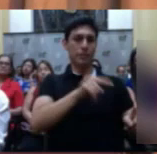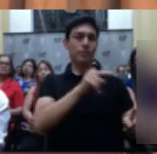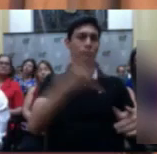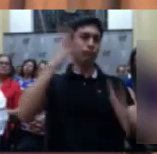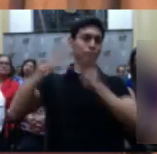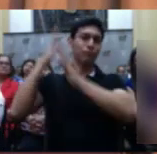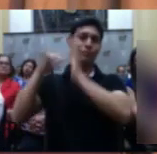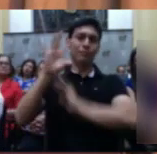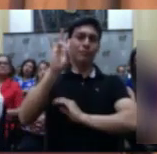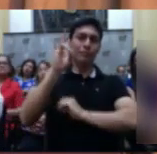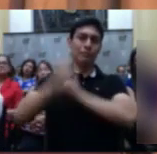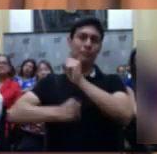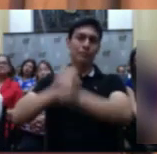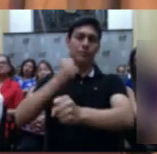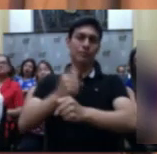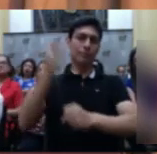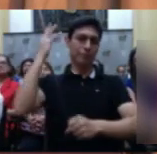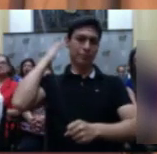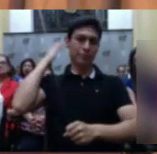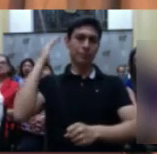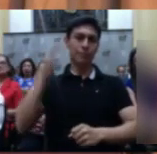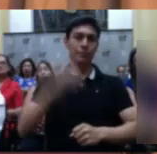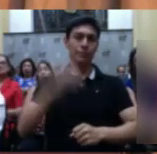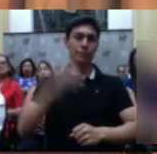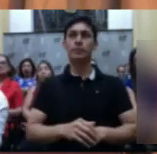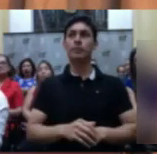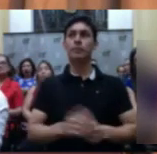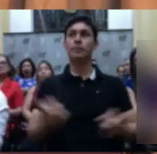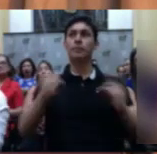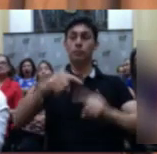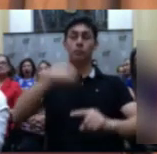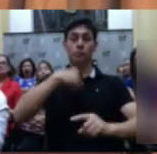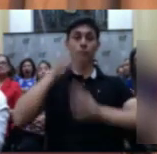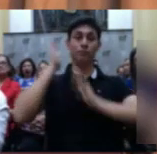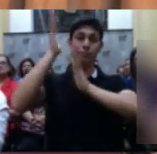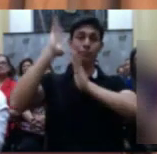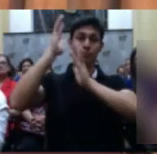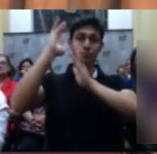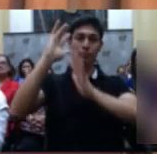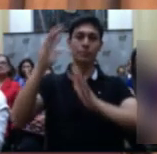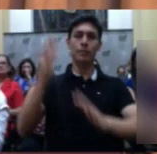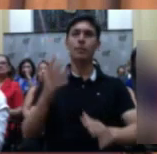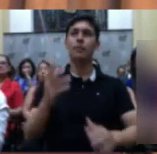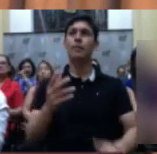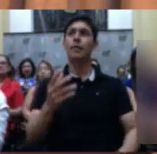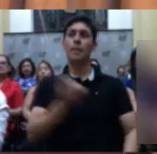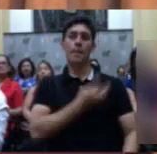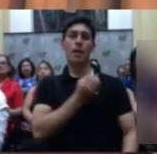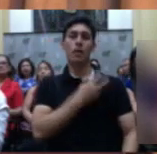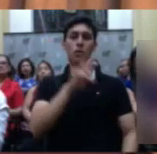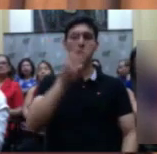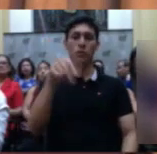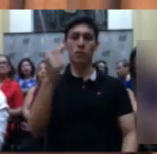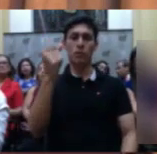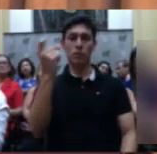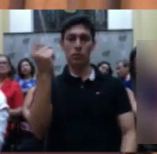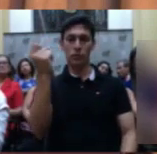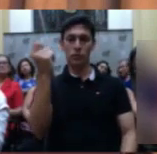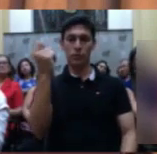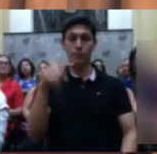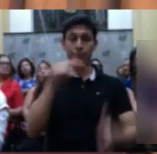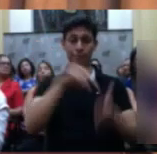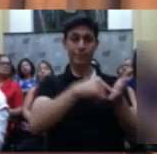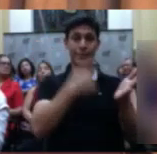7 años atrás, durante mi discurso de asunción de mando en el 2011. La frase decía: